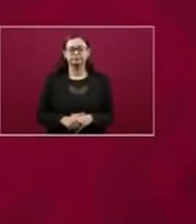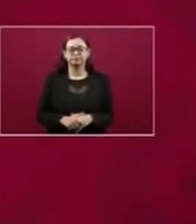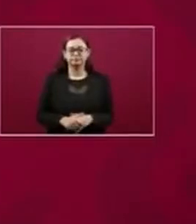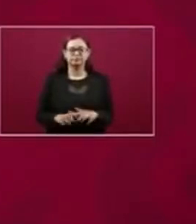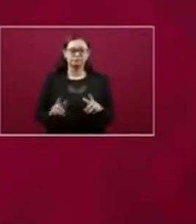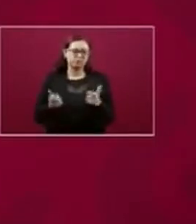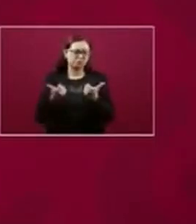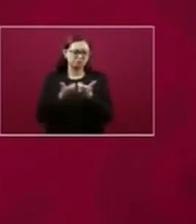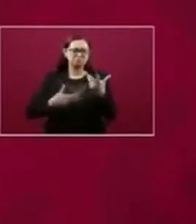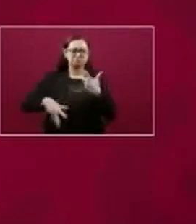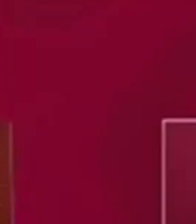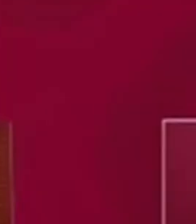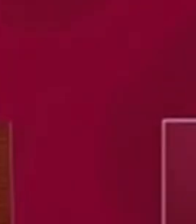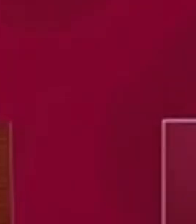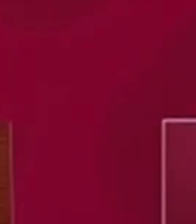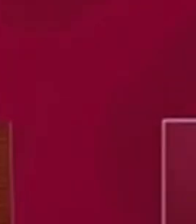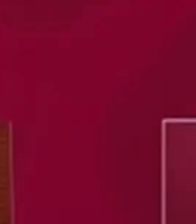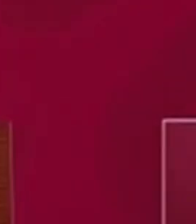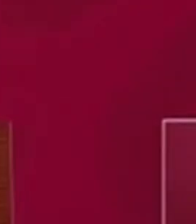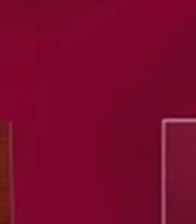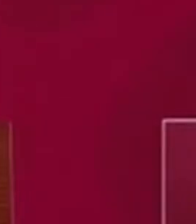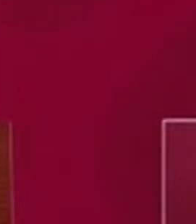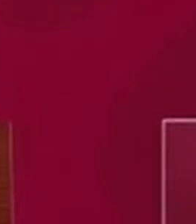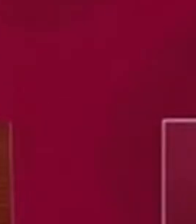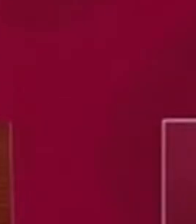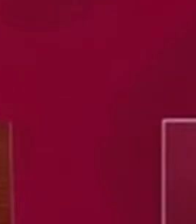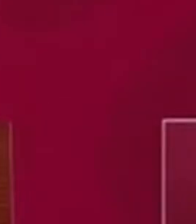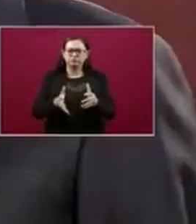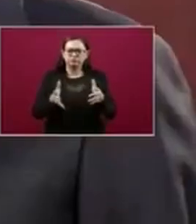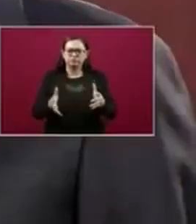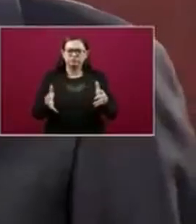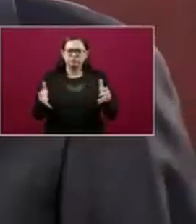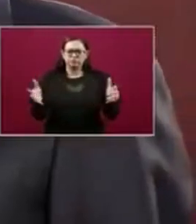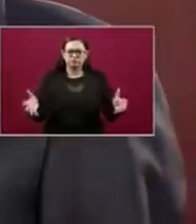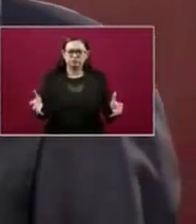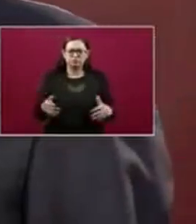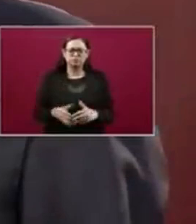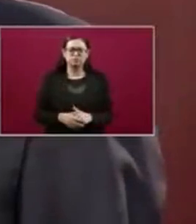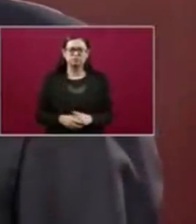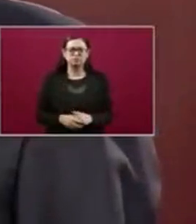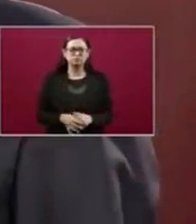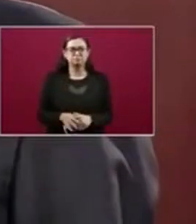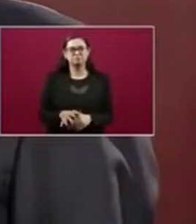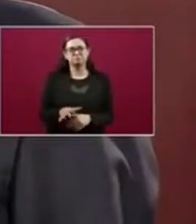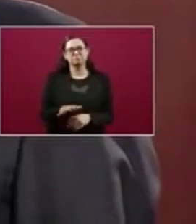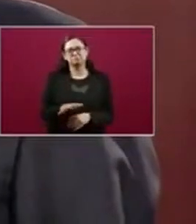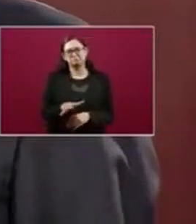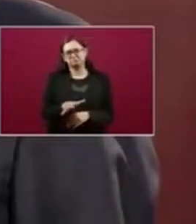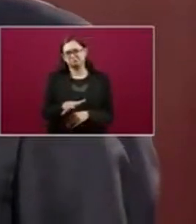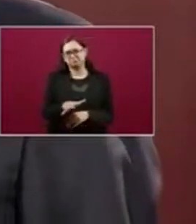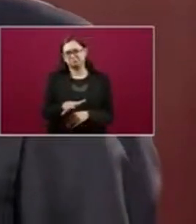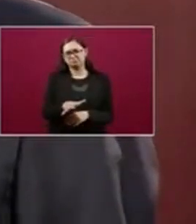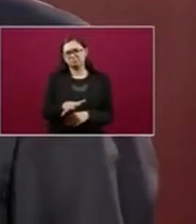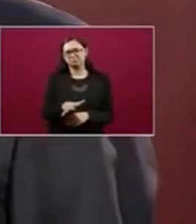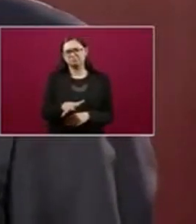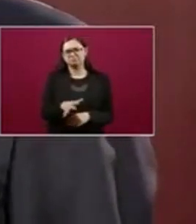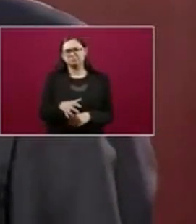creciendo la economía poco y va a ir creciendo cada vez más y el promedio es